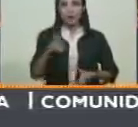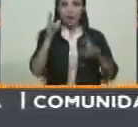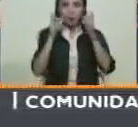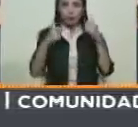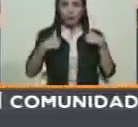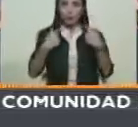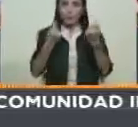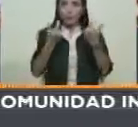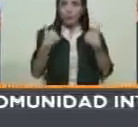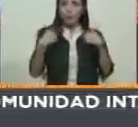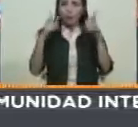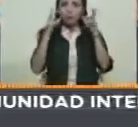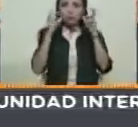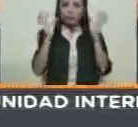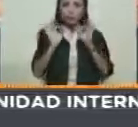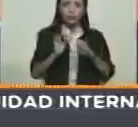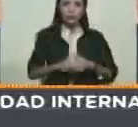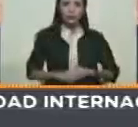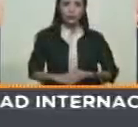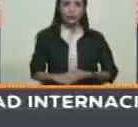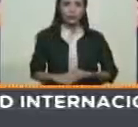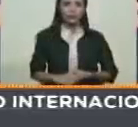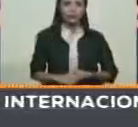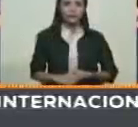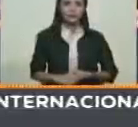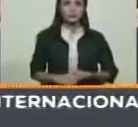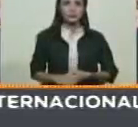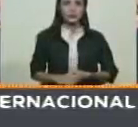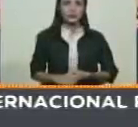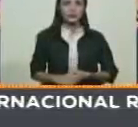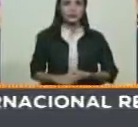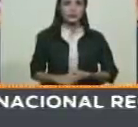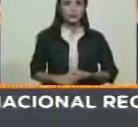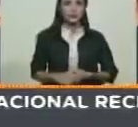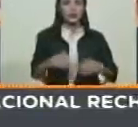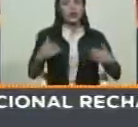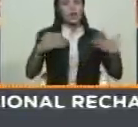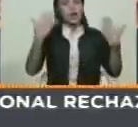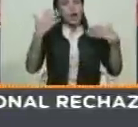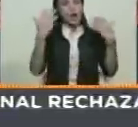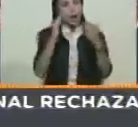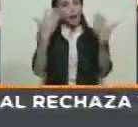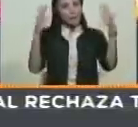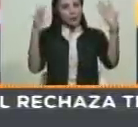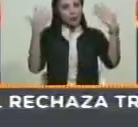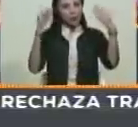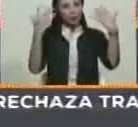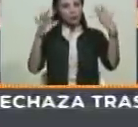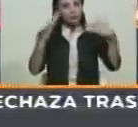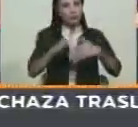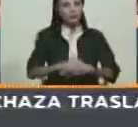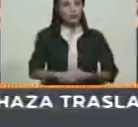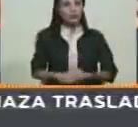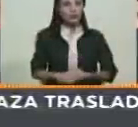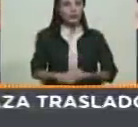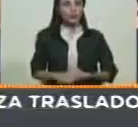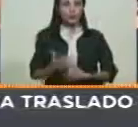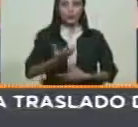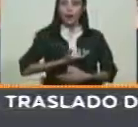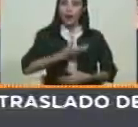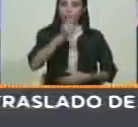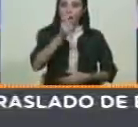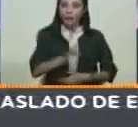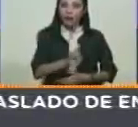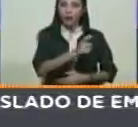escucho si vamos a darle un aplauso al alcalde barquisimeto todas reyes hijos de